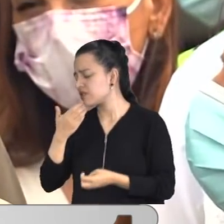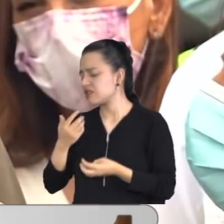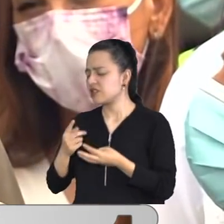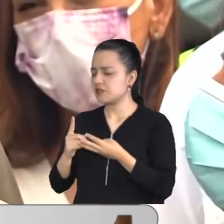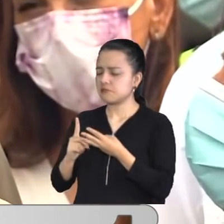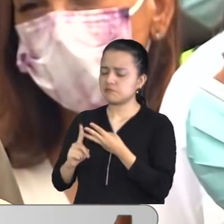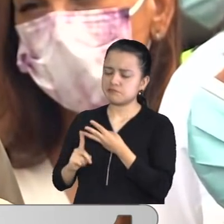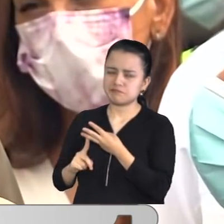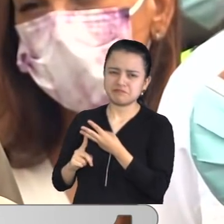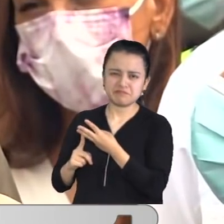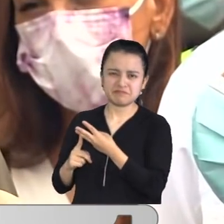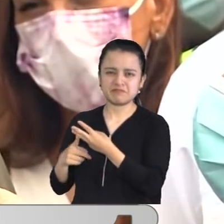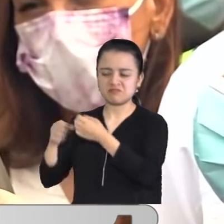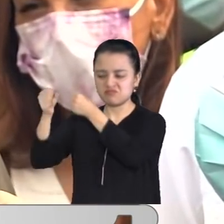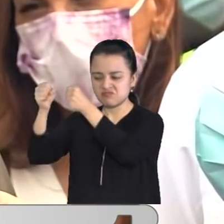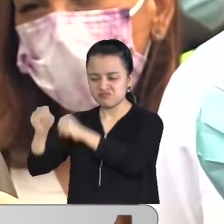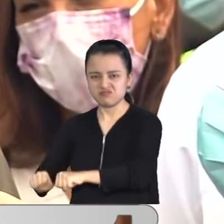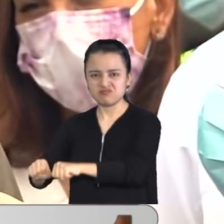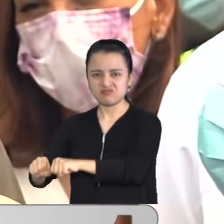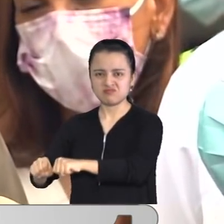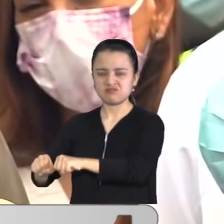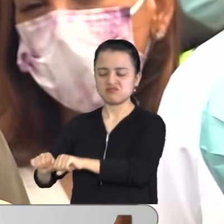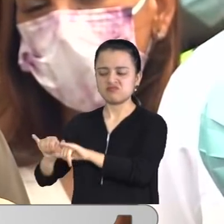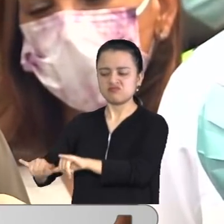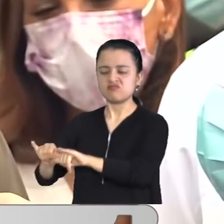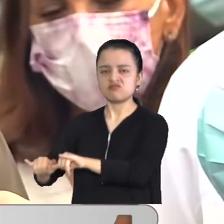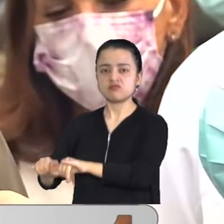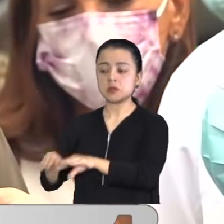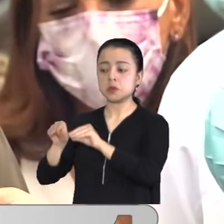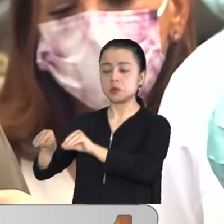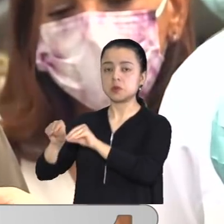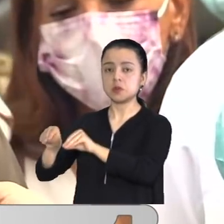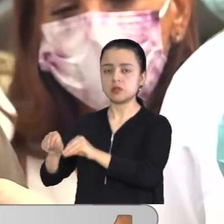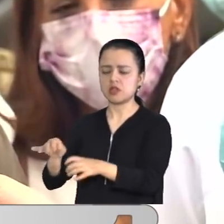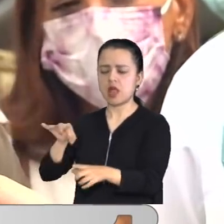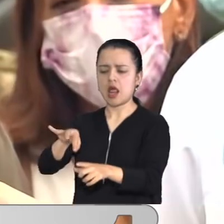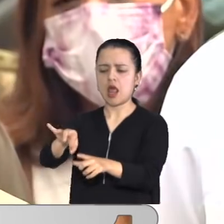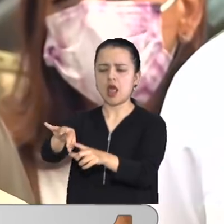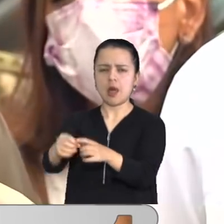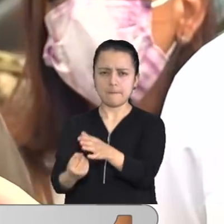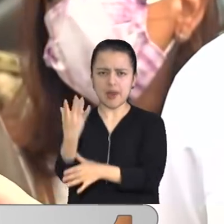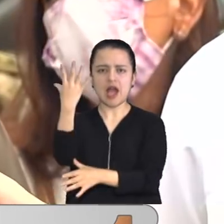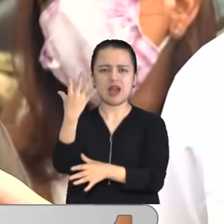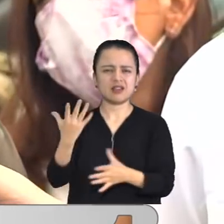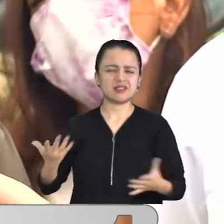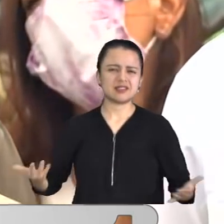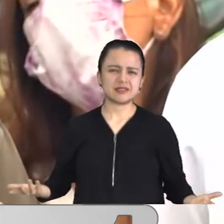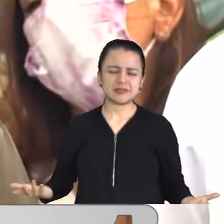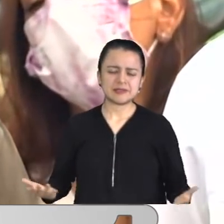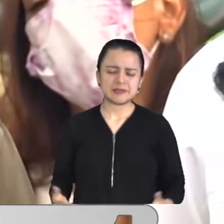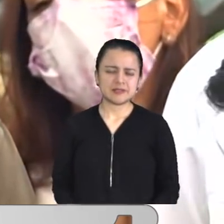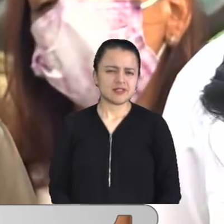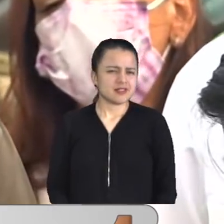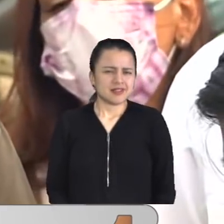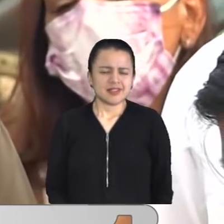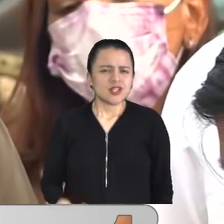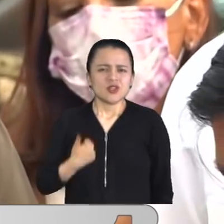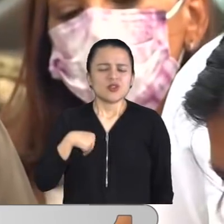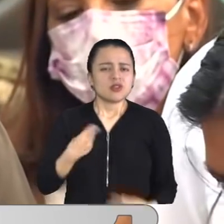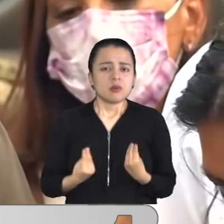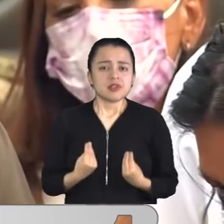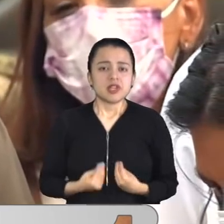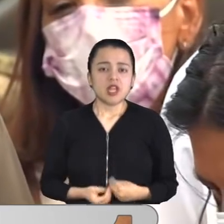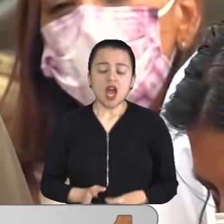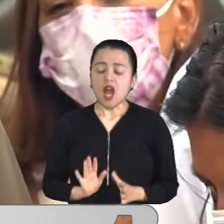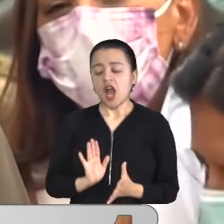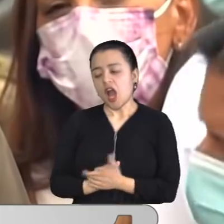también casos de reclutamiento, de siembra de minas antipersona. Entonces la fuerza pública tiene que actuar contra estos criminales,